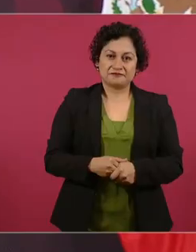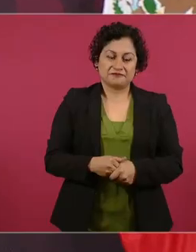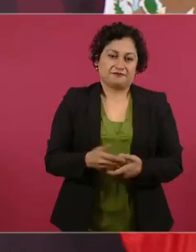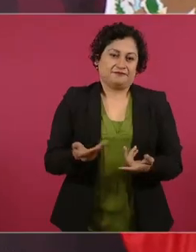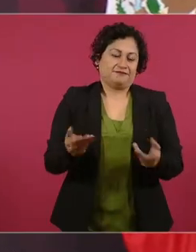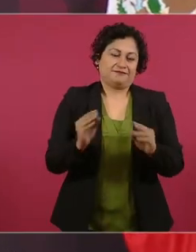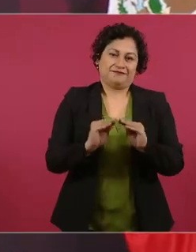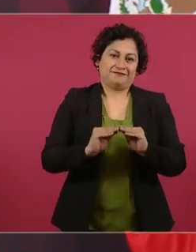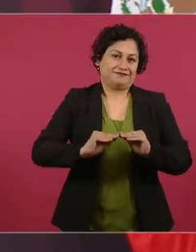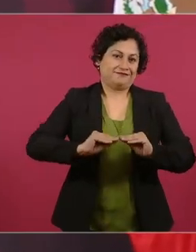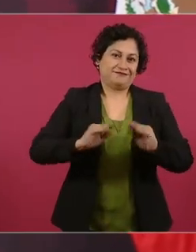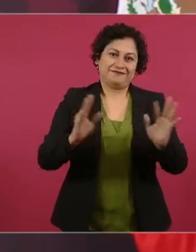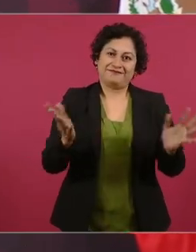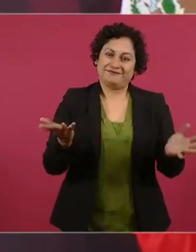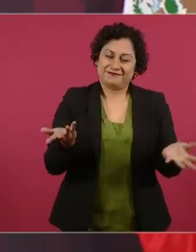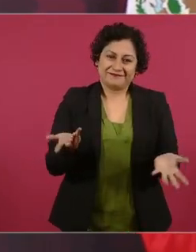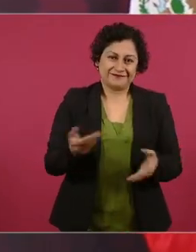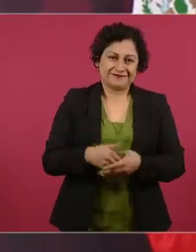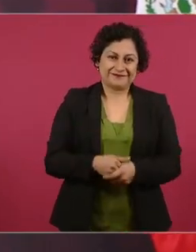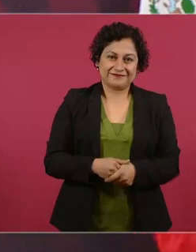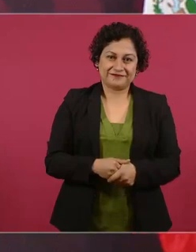Claro, los